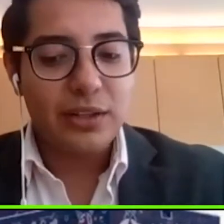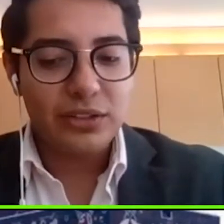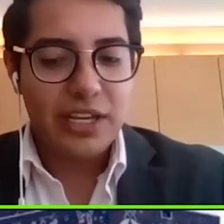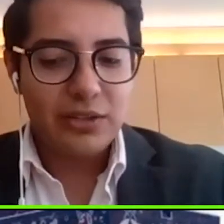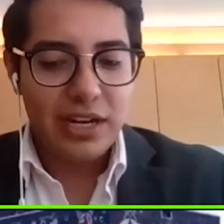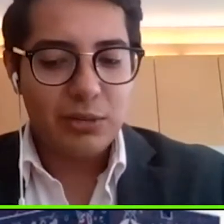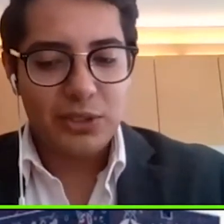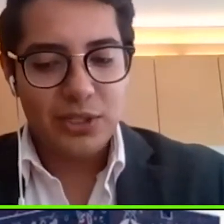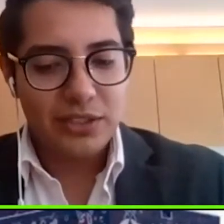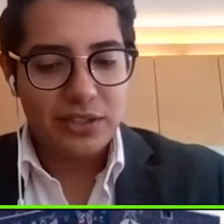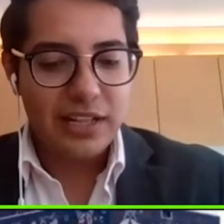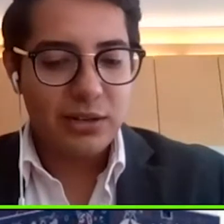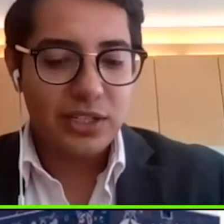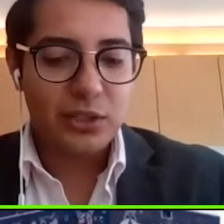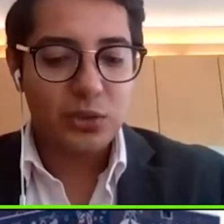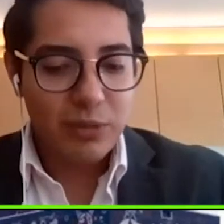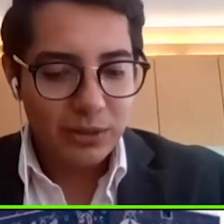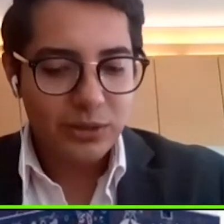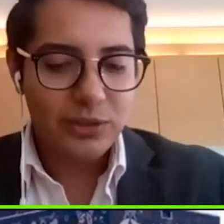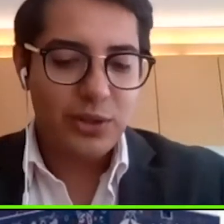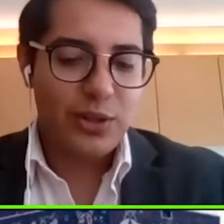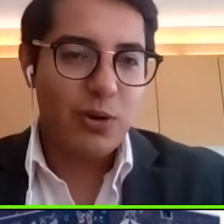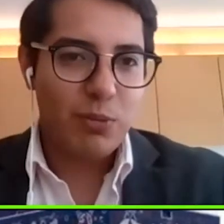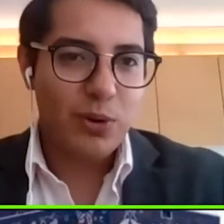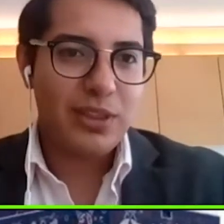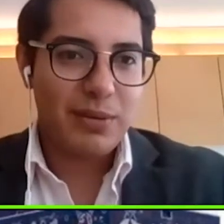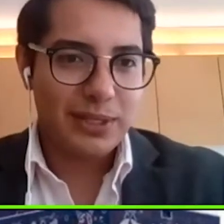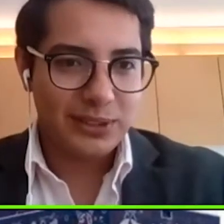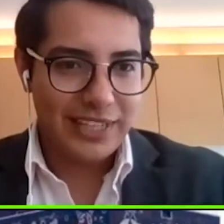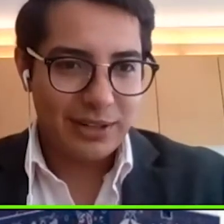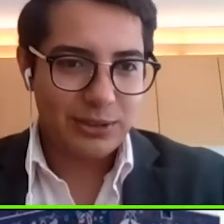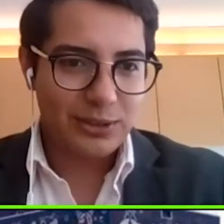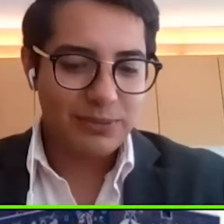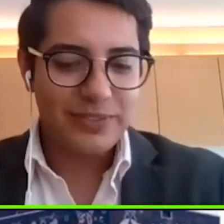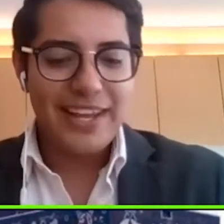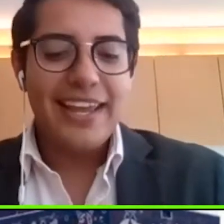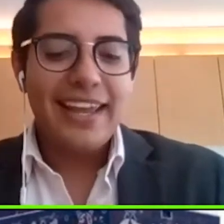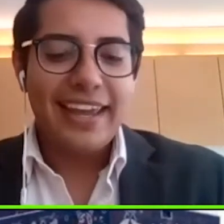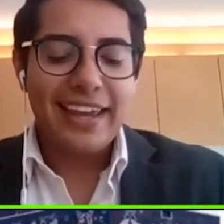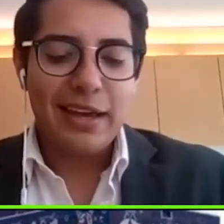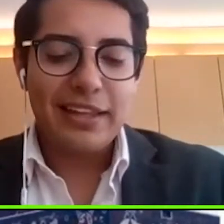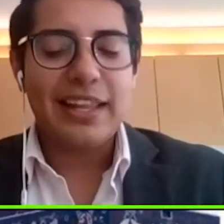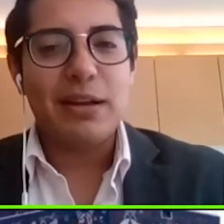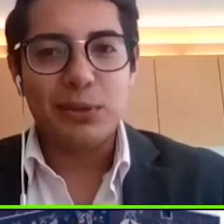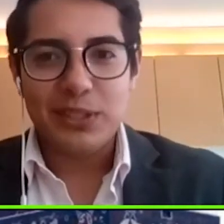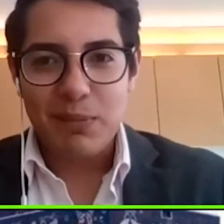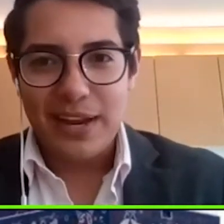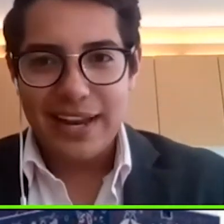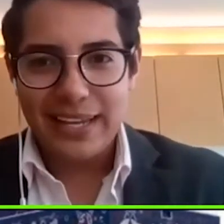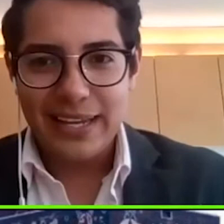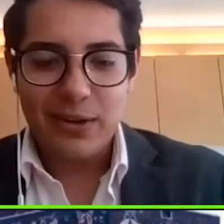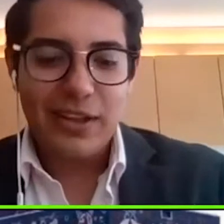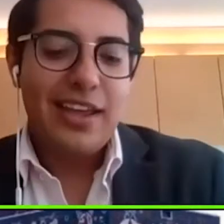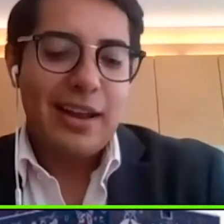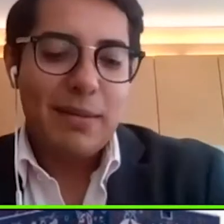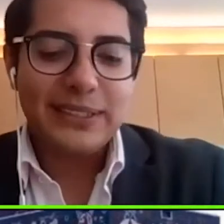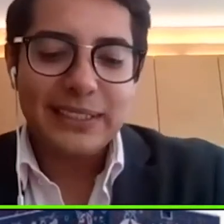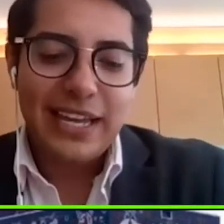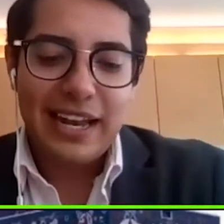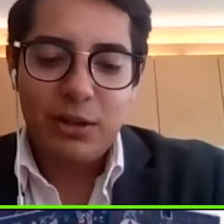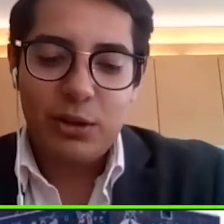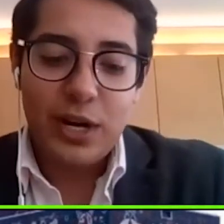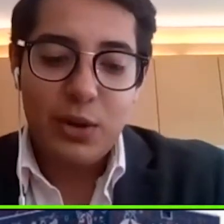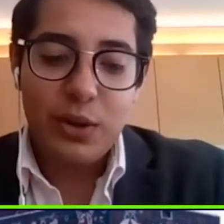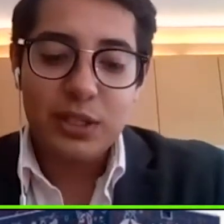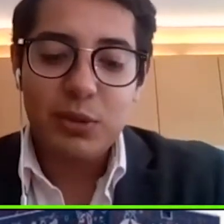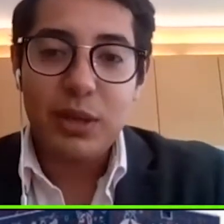trabajó durante 11 años en la Comisión Nacional de los Derechos Humanos, donde ocupó diversos cargos. Tenemos también aquí la